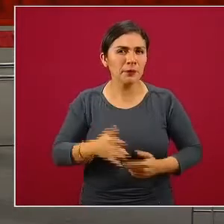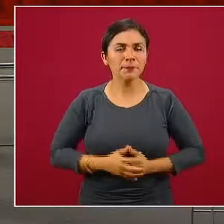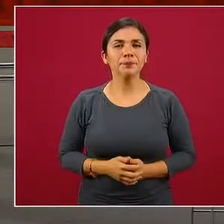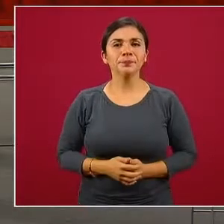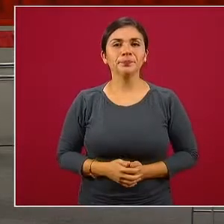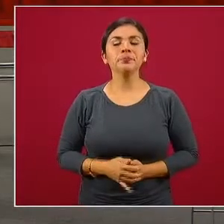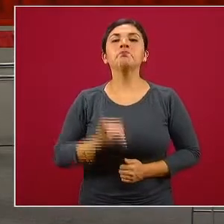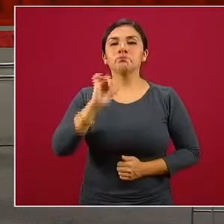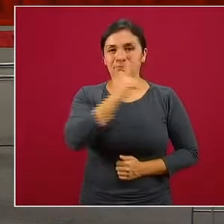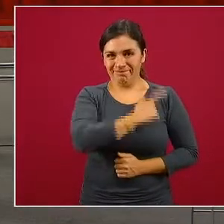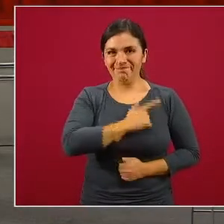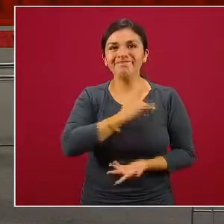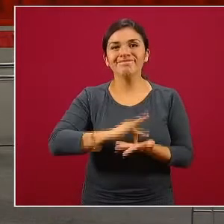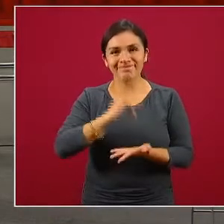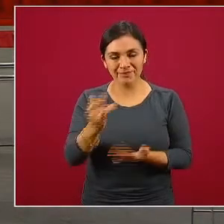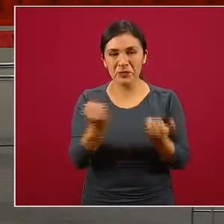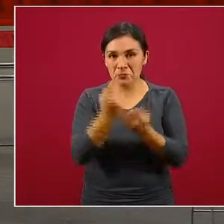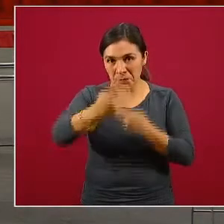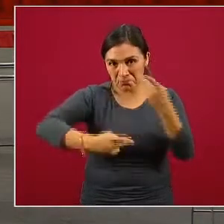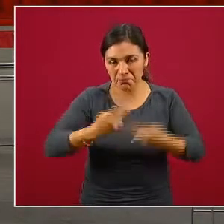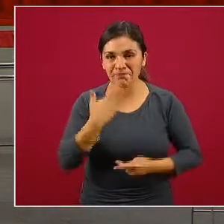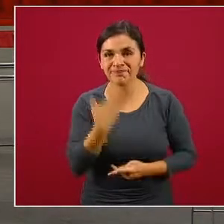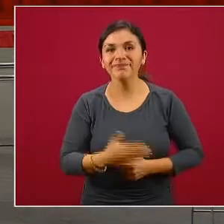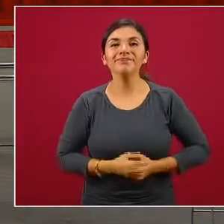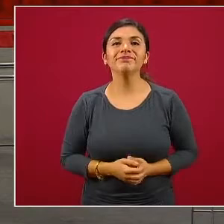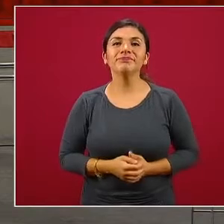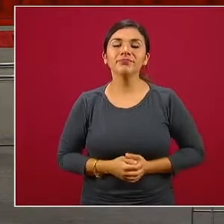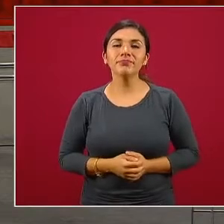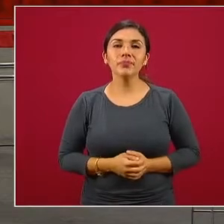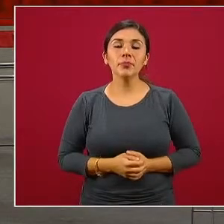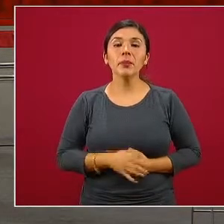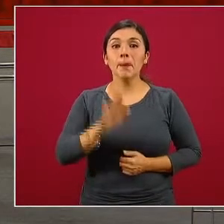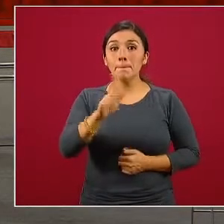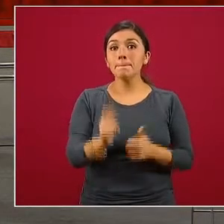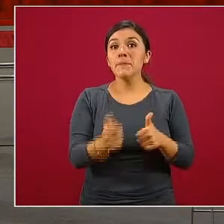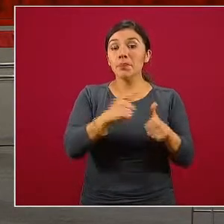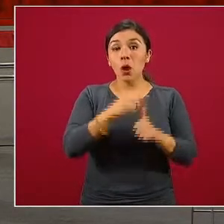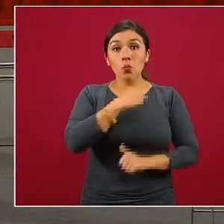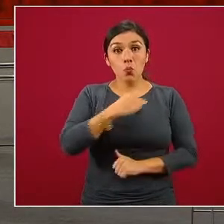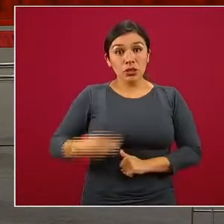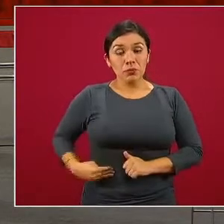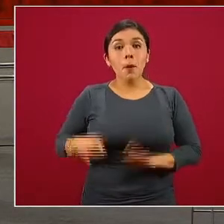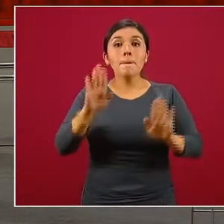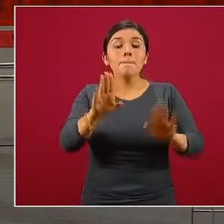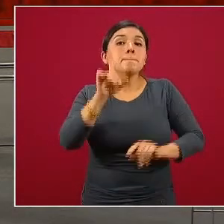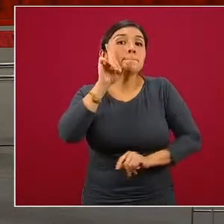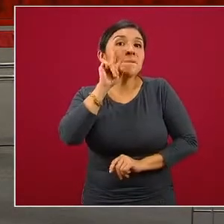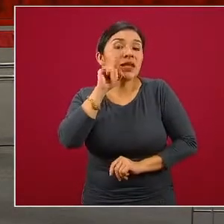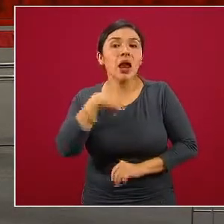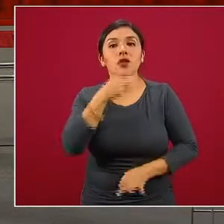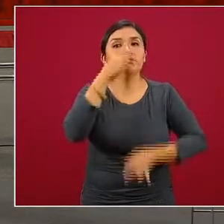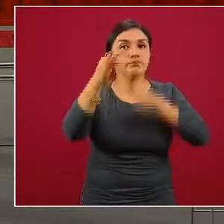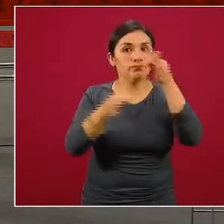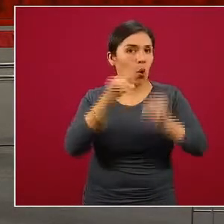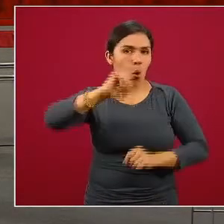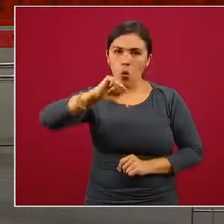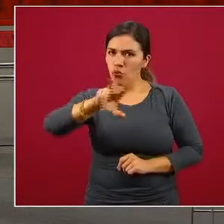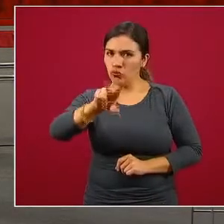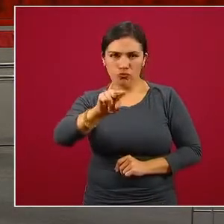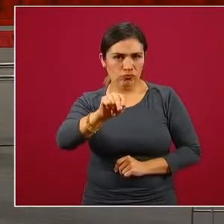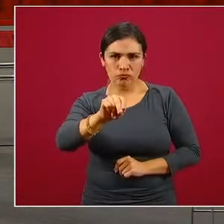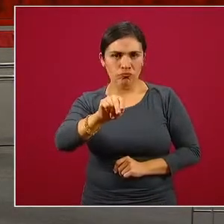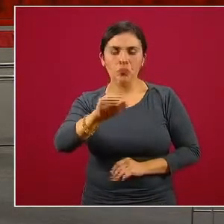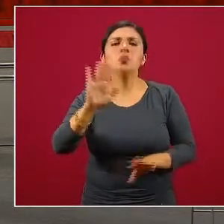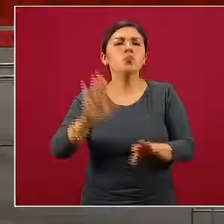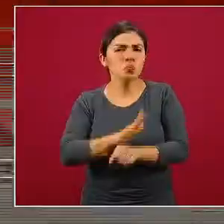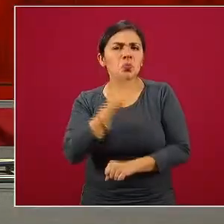mucho gusto, Carlos, gracias también a usted por la pregunta. La primera sobre los municipios, mañana decidimos anunciarlos mañana, no hoy. La razón